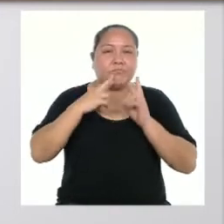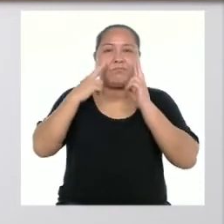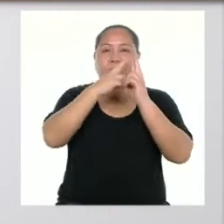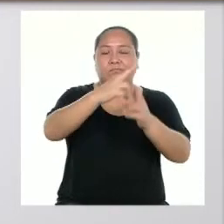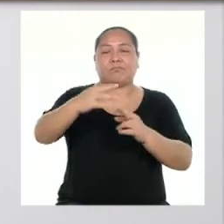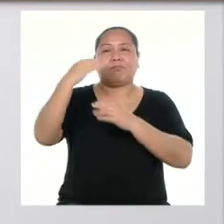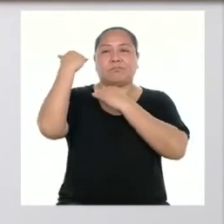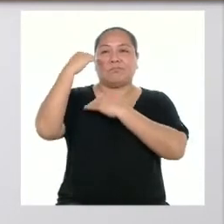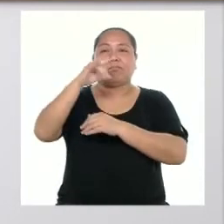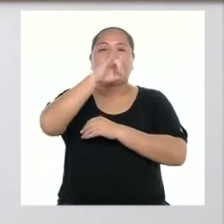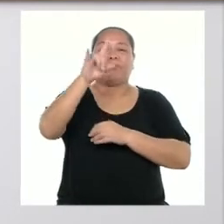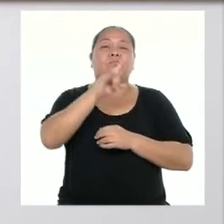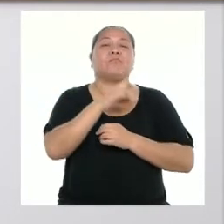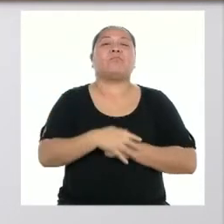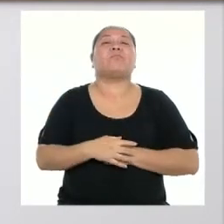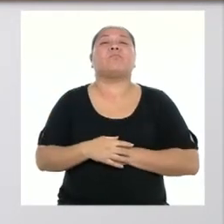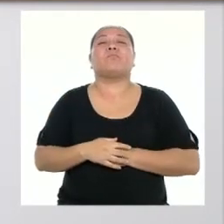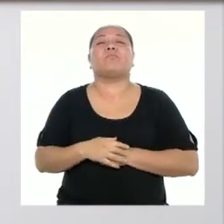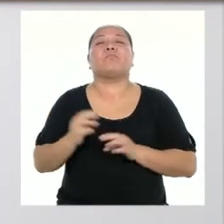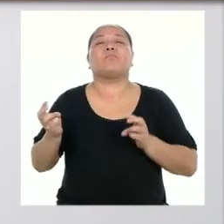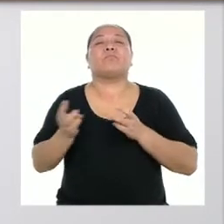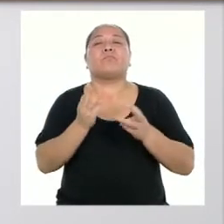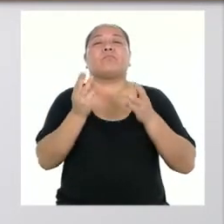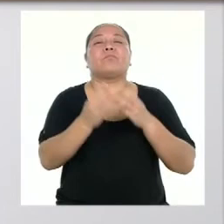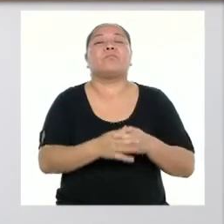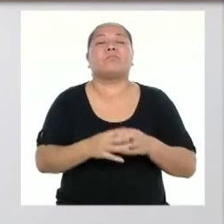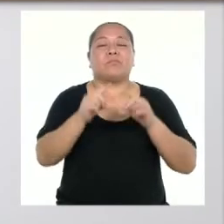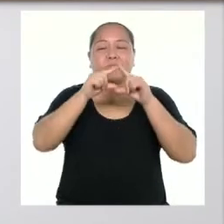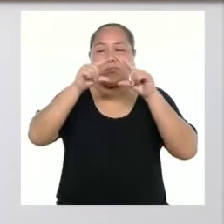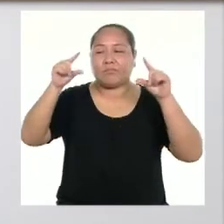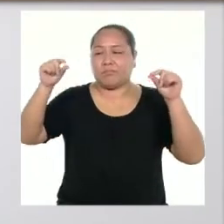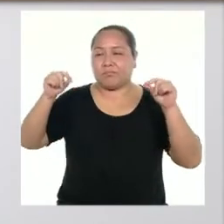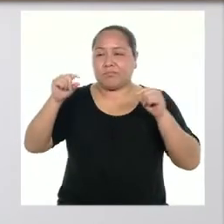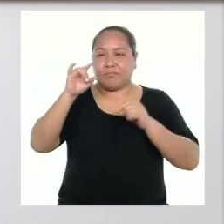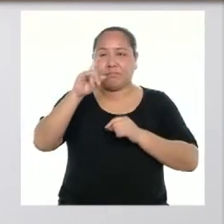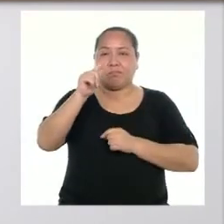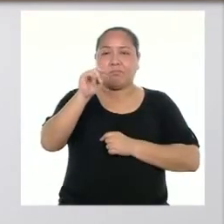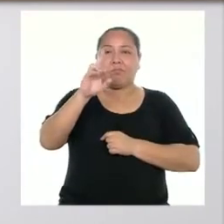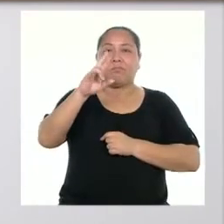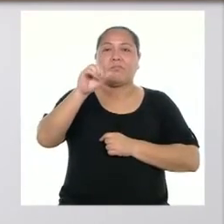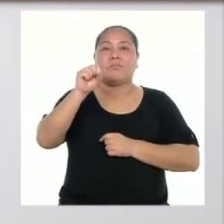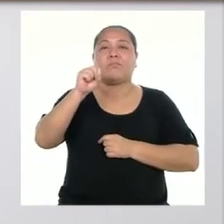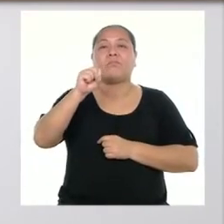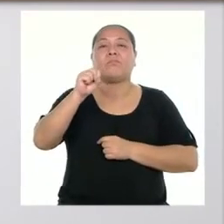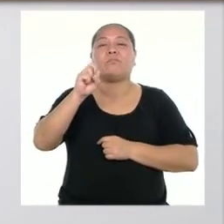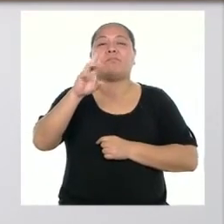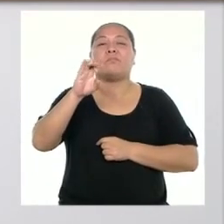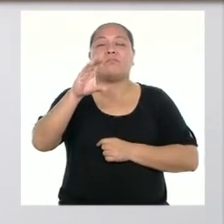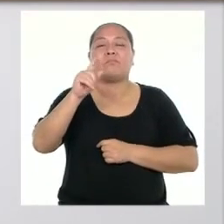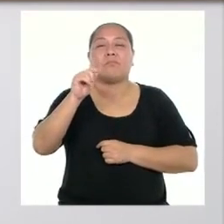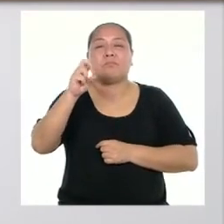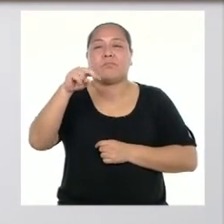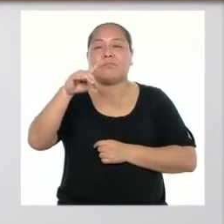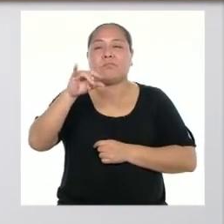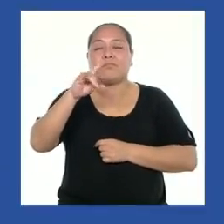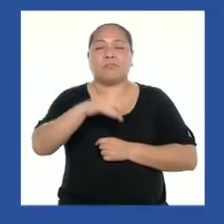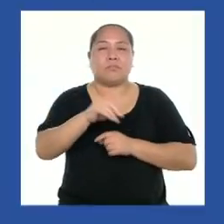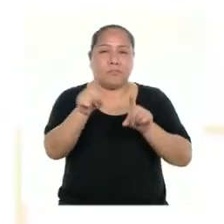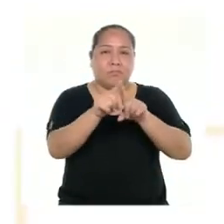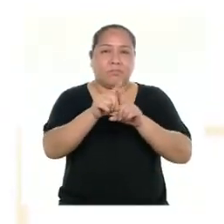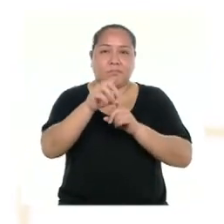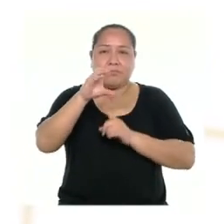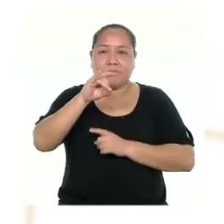Piura. Usaremos el método de tiras rectangulares y el de las cuadrículas, que es un poco al que te